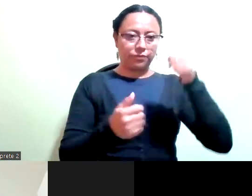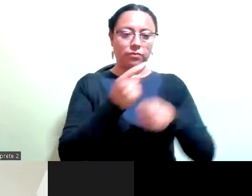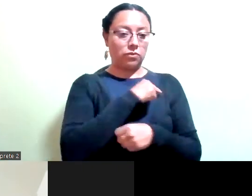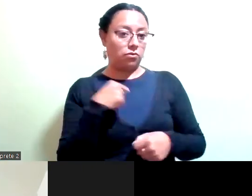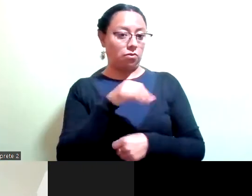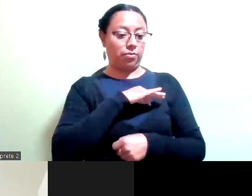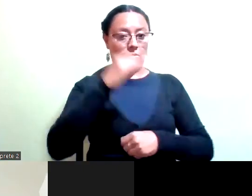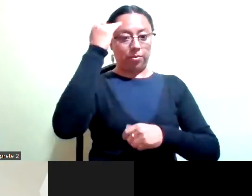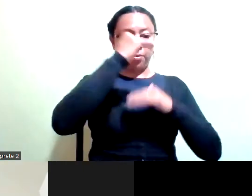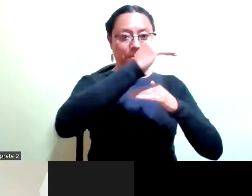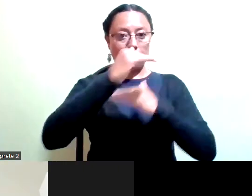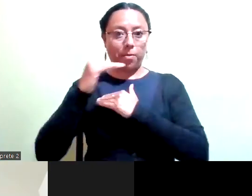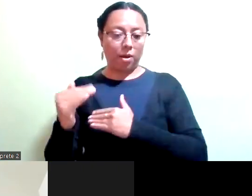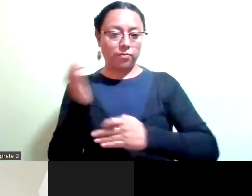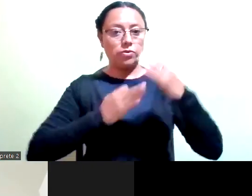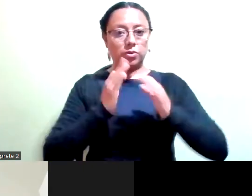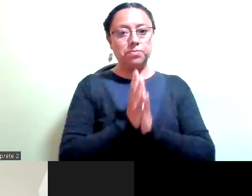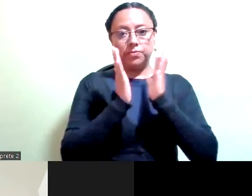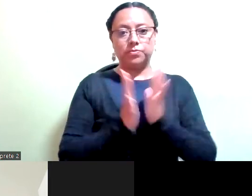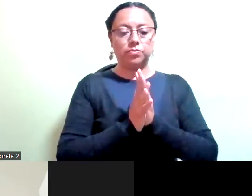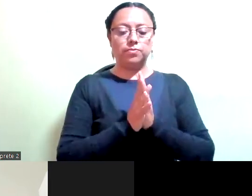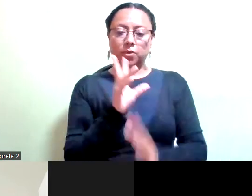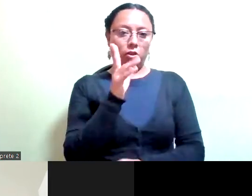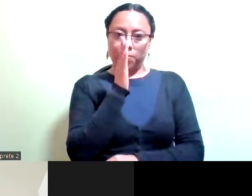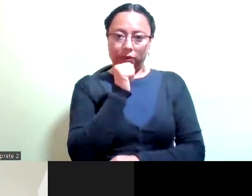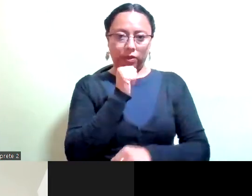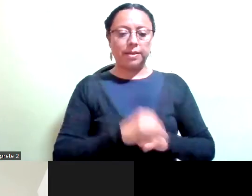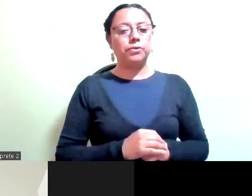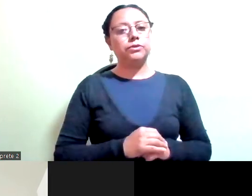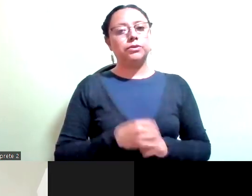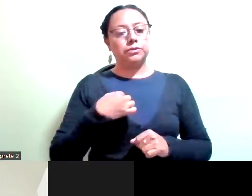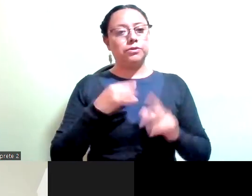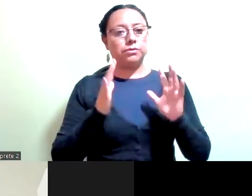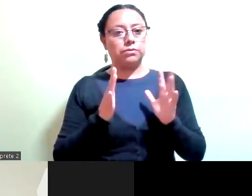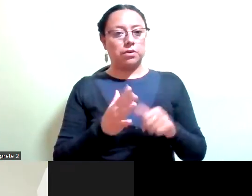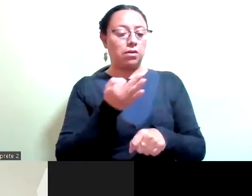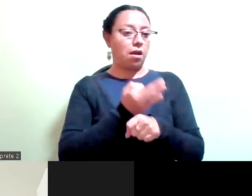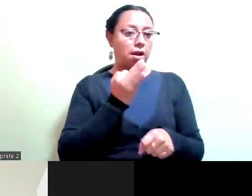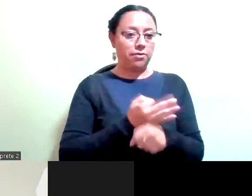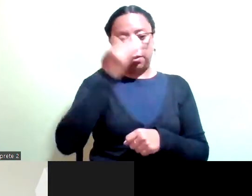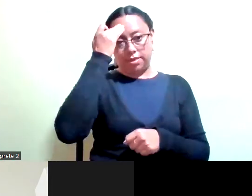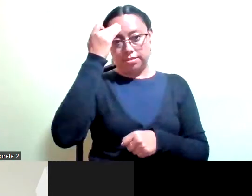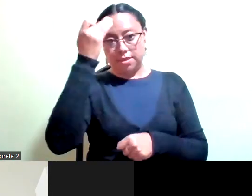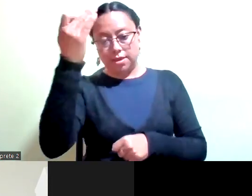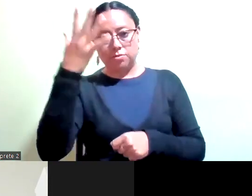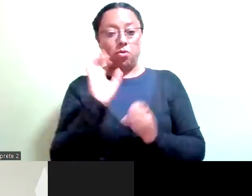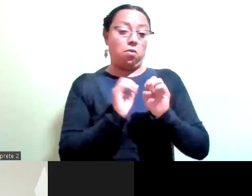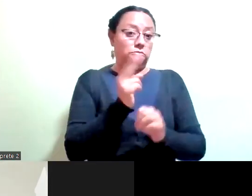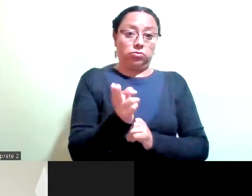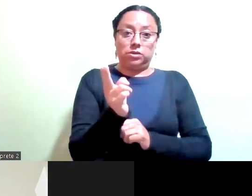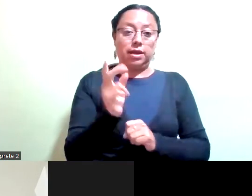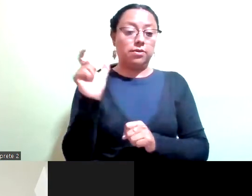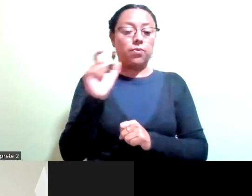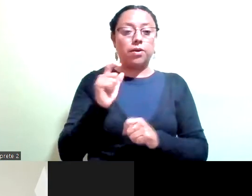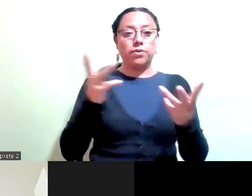diputado. Yo hice planteamientos de forma, y el tiempo que me tenga que llevar, o usted cuando tenga que hacer algún planteamiento, pues